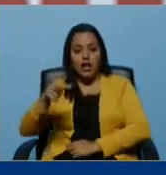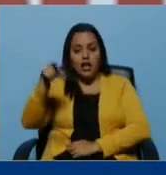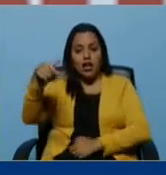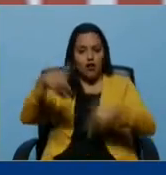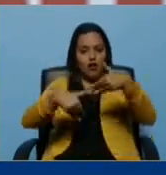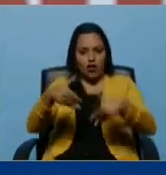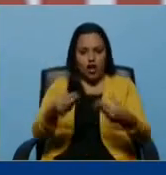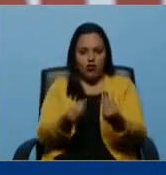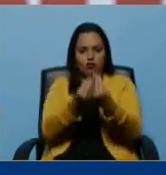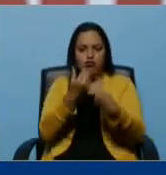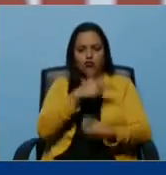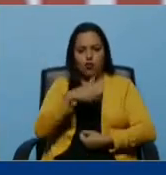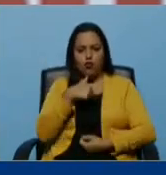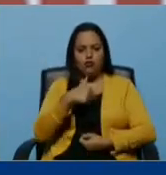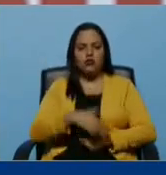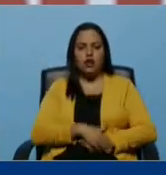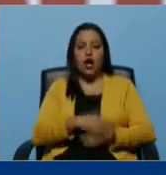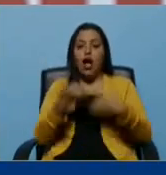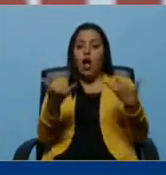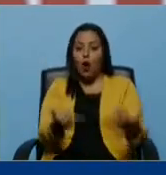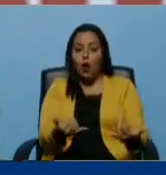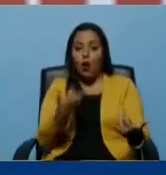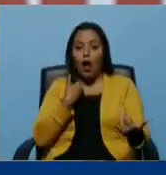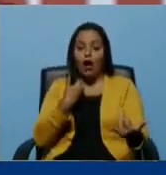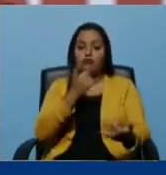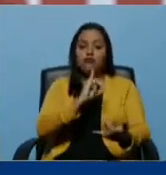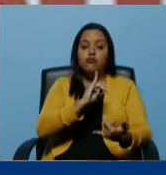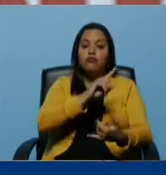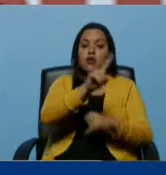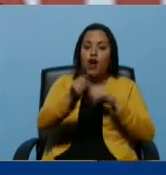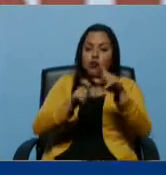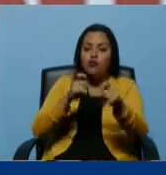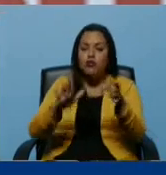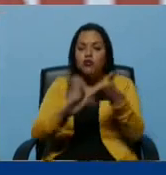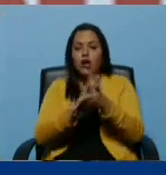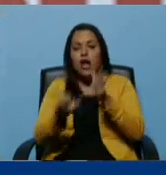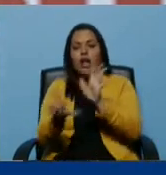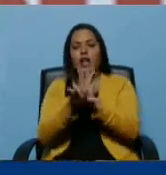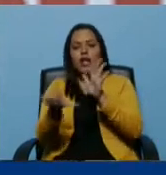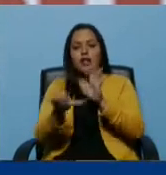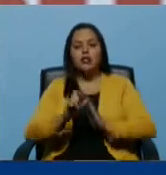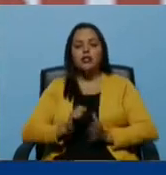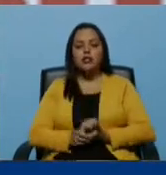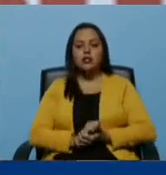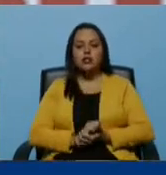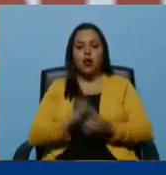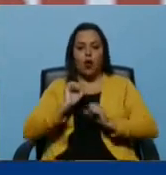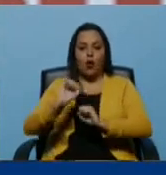con nosotros. Y ahorita, presidente, está en consulta la ley contra